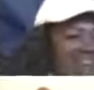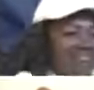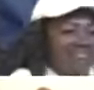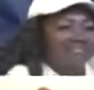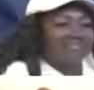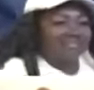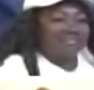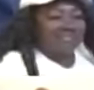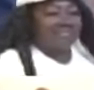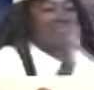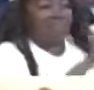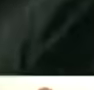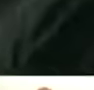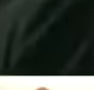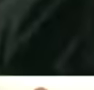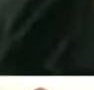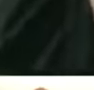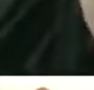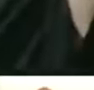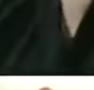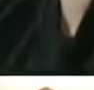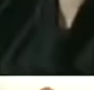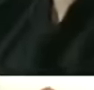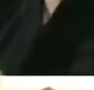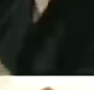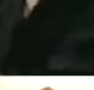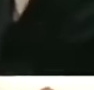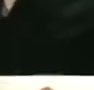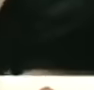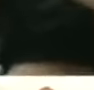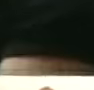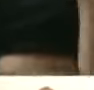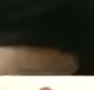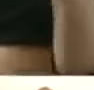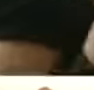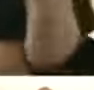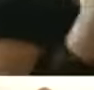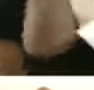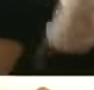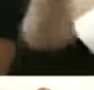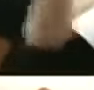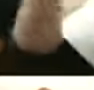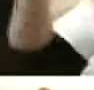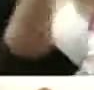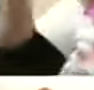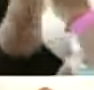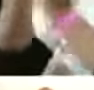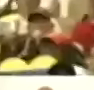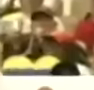del 5x5 rumbo al 3D para facilitar